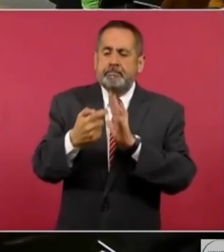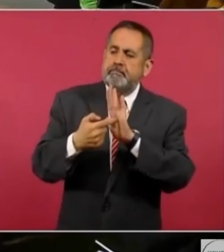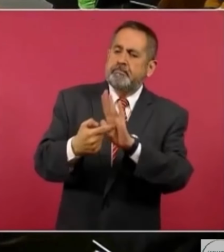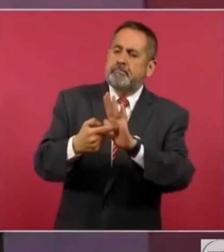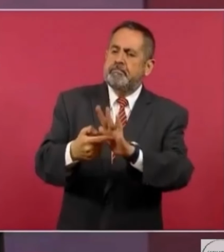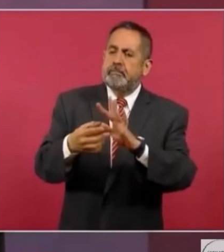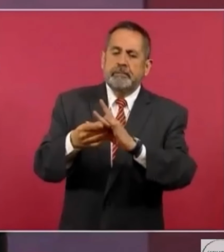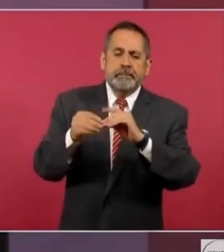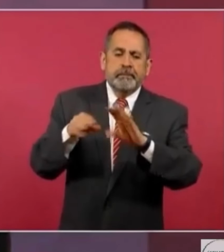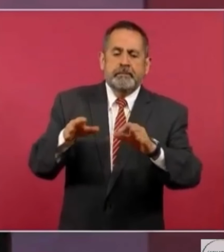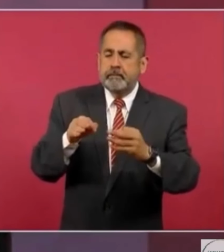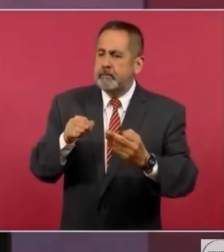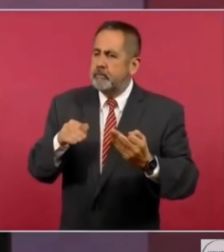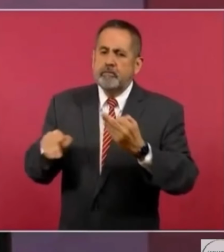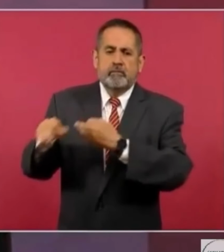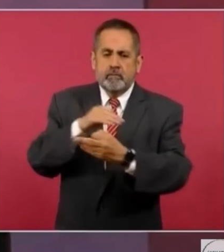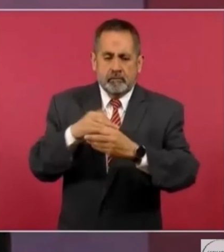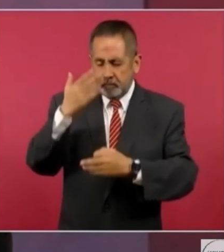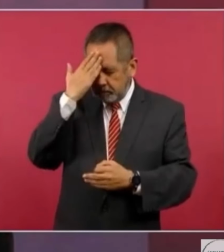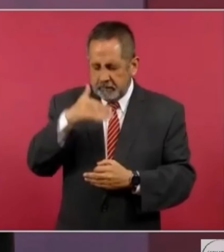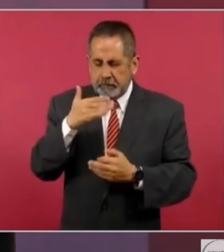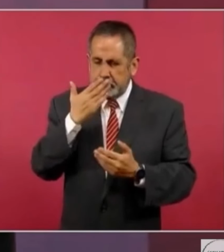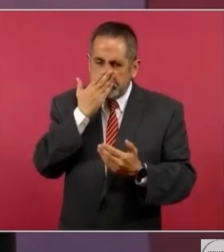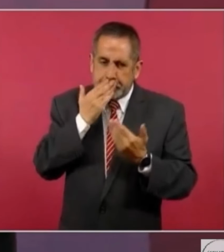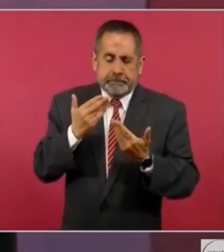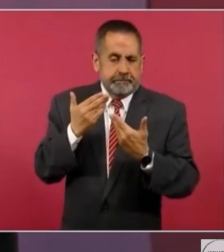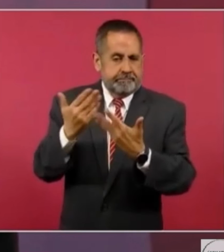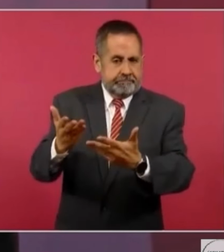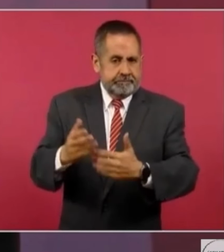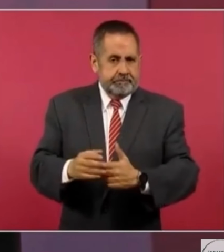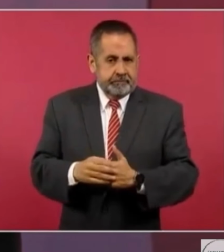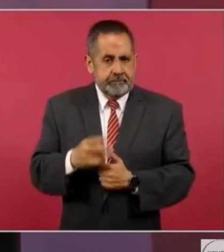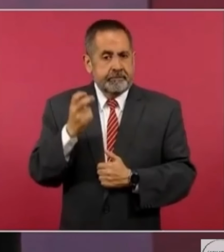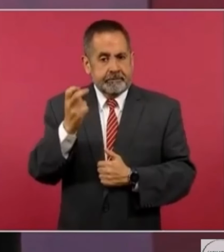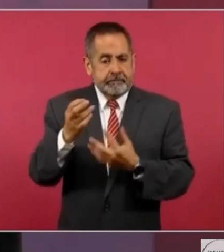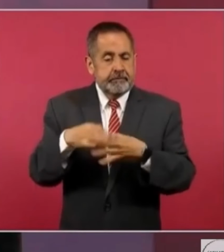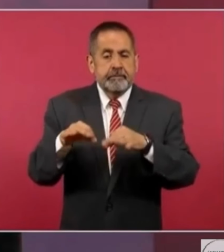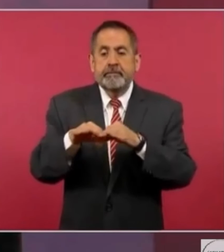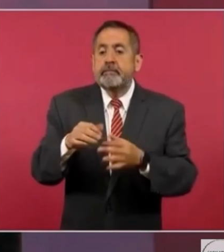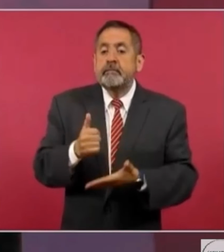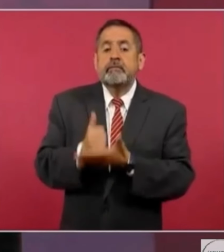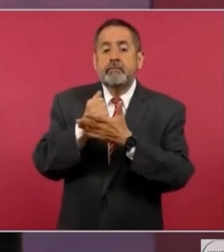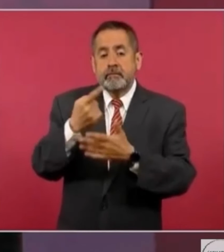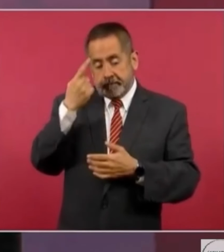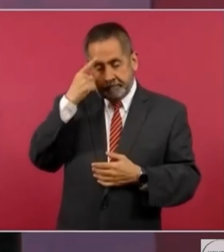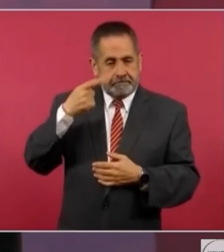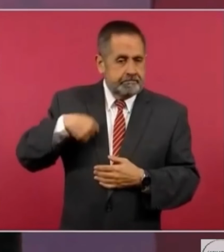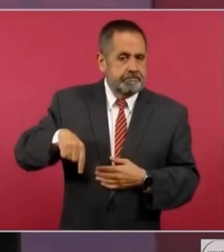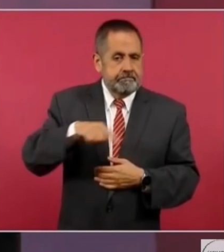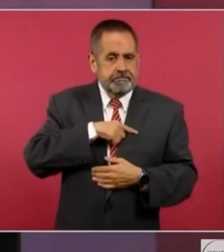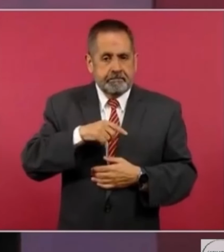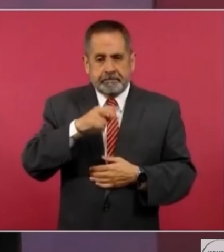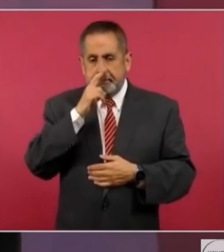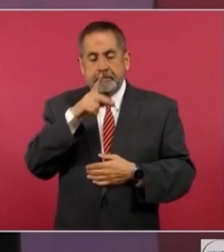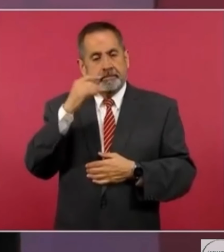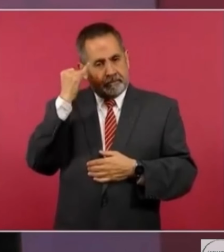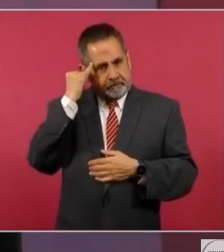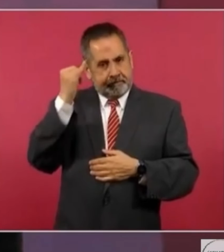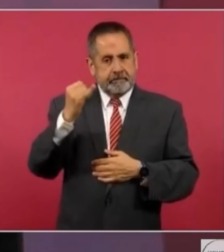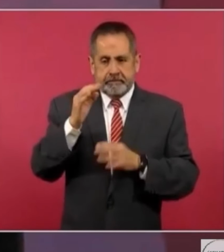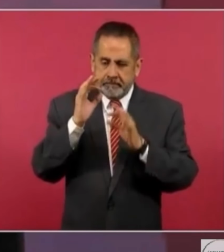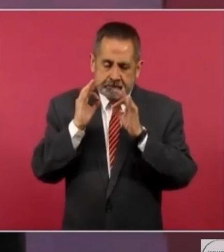que todo mundo estemos informados, porque eso nos ayuda a tener un criterio propio